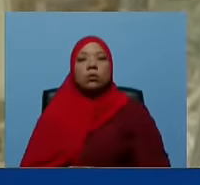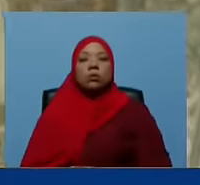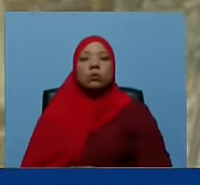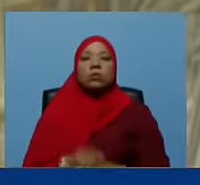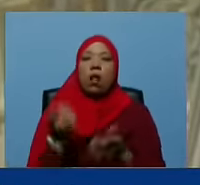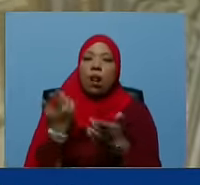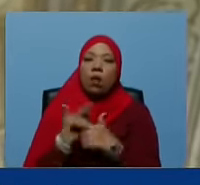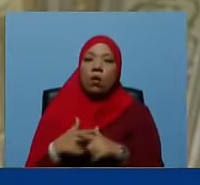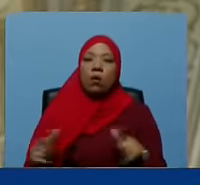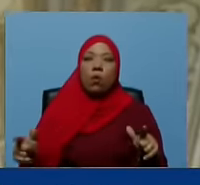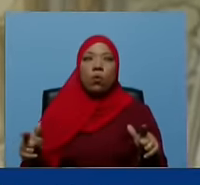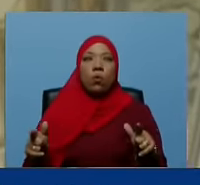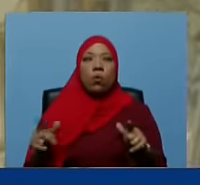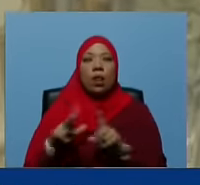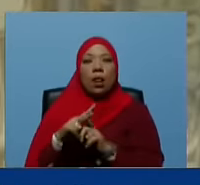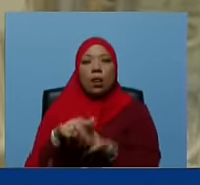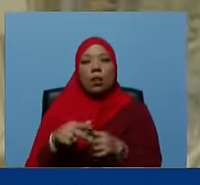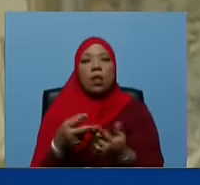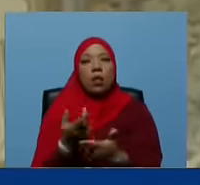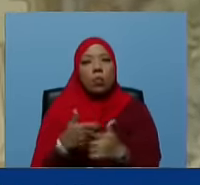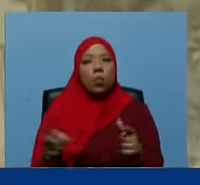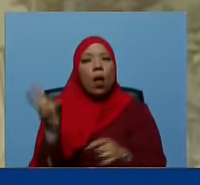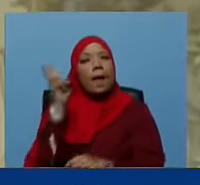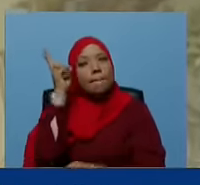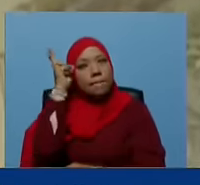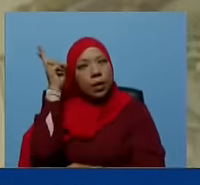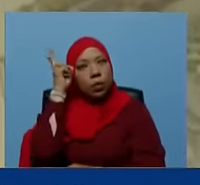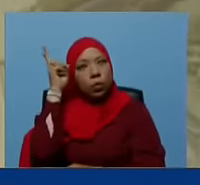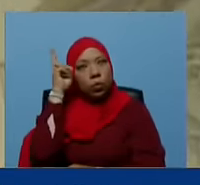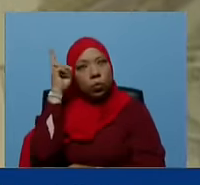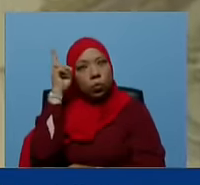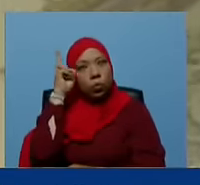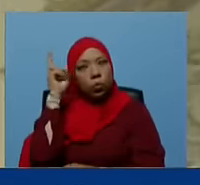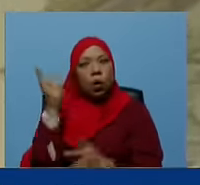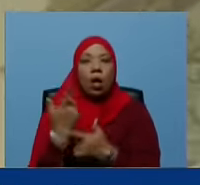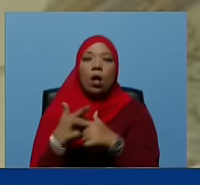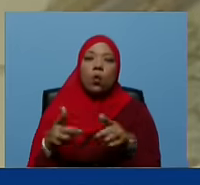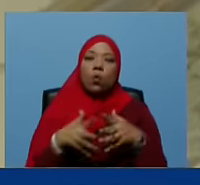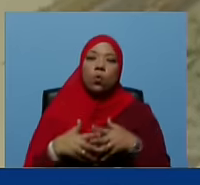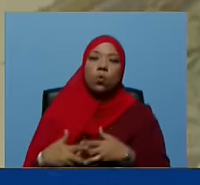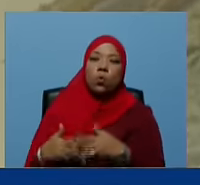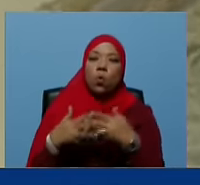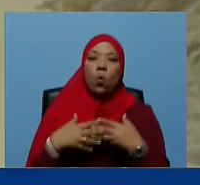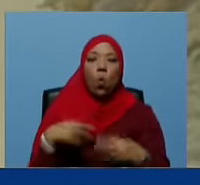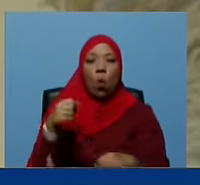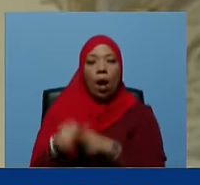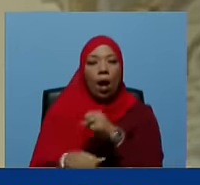a liberar la tierra del Perú, la tierra que fue libre bajo el imperio de los incas. Y